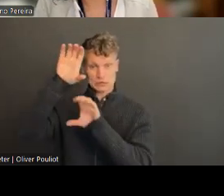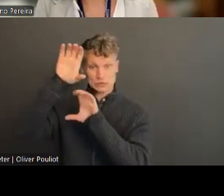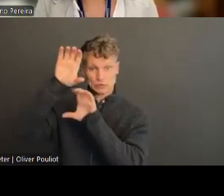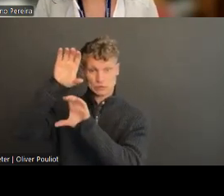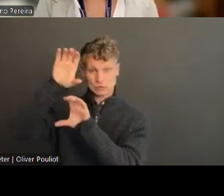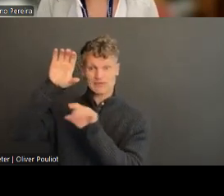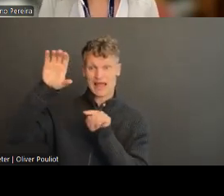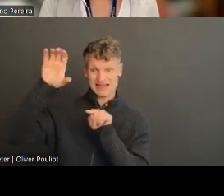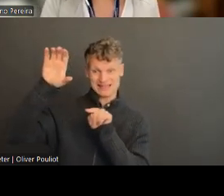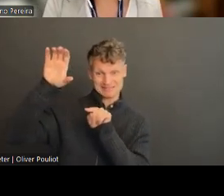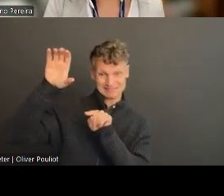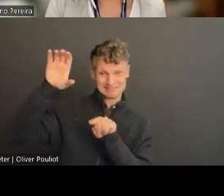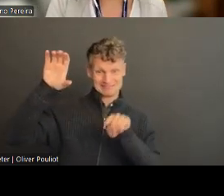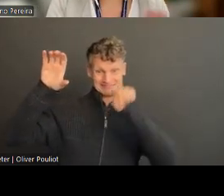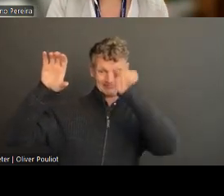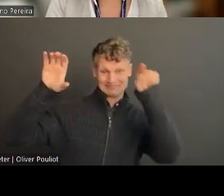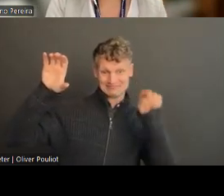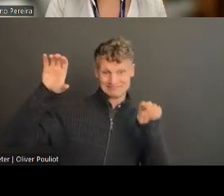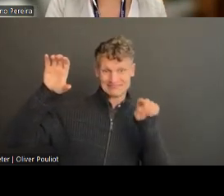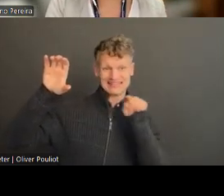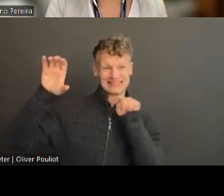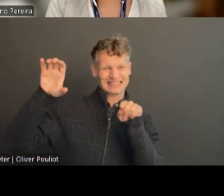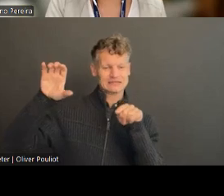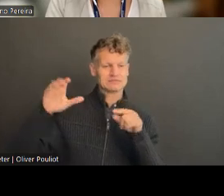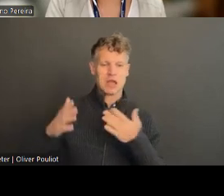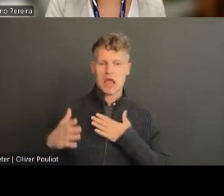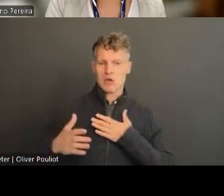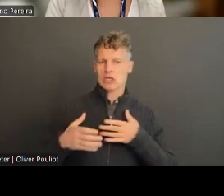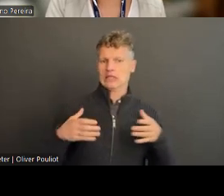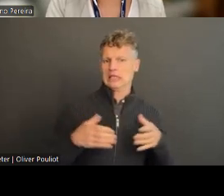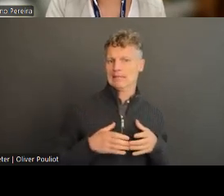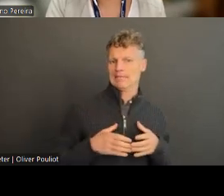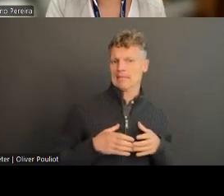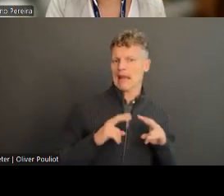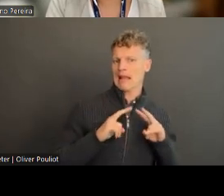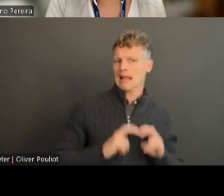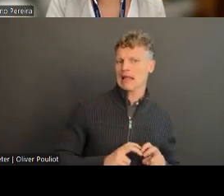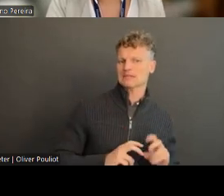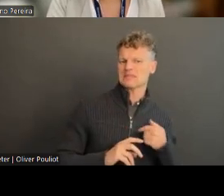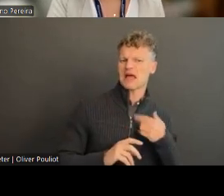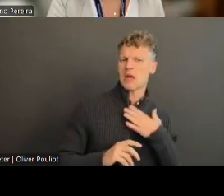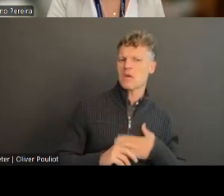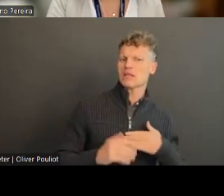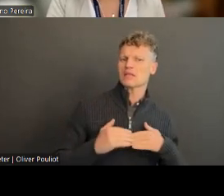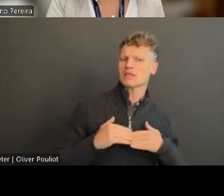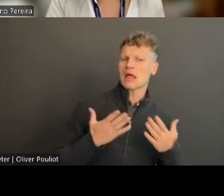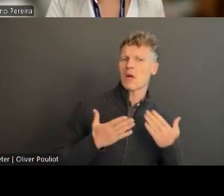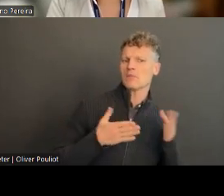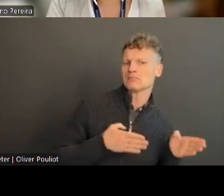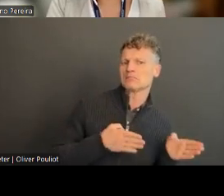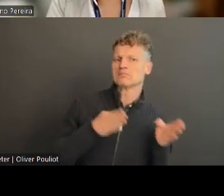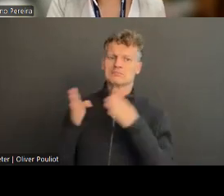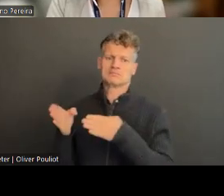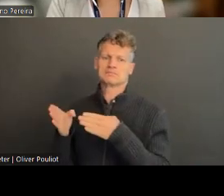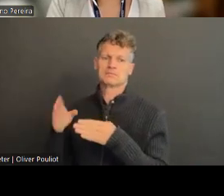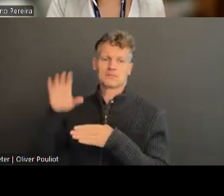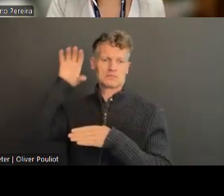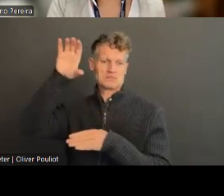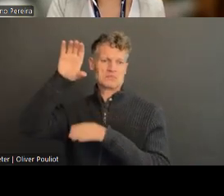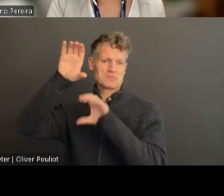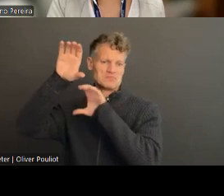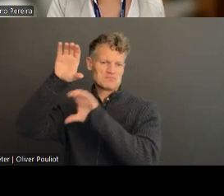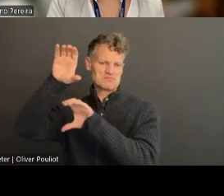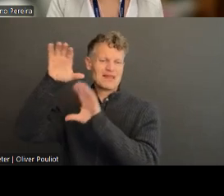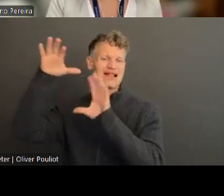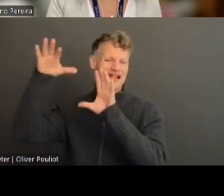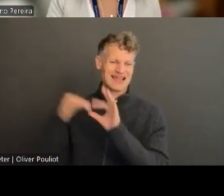anteriormente, pero quiero centrarme en estos 2 para efectos de esta presentación. Esta es una visión general de las preguntas de la lista